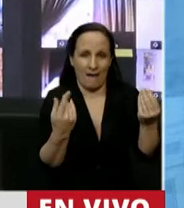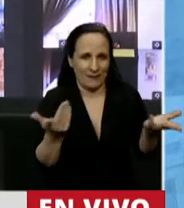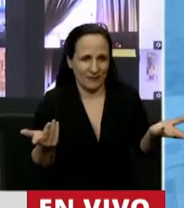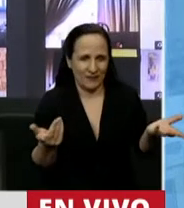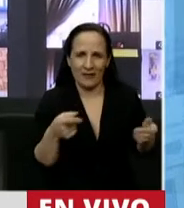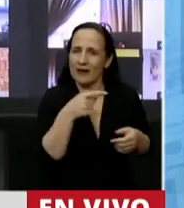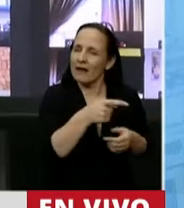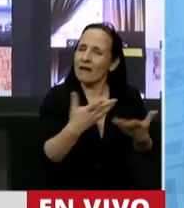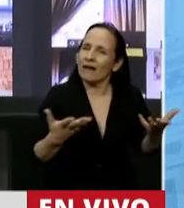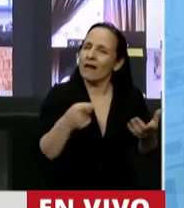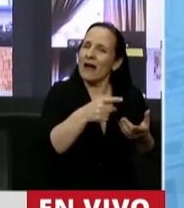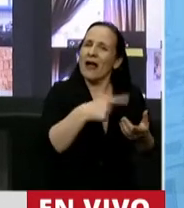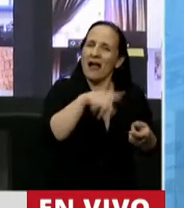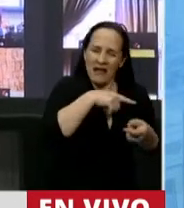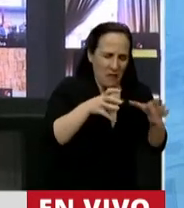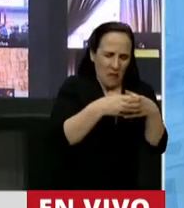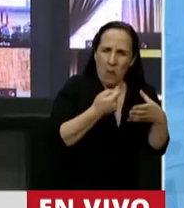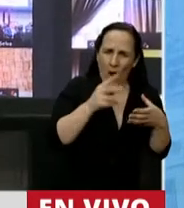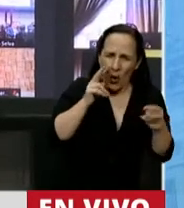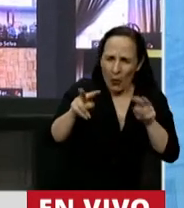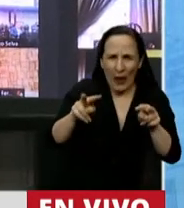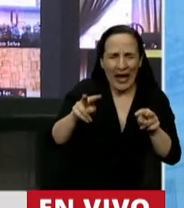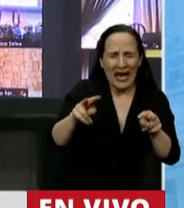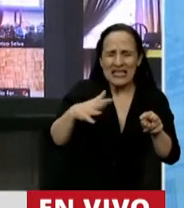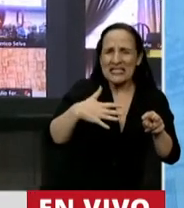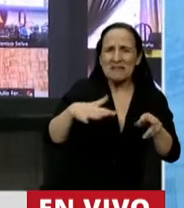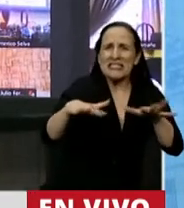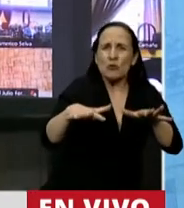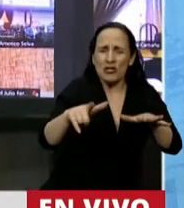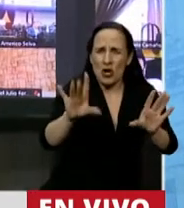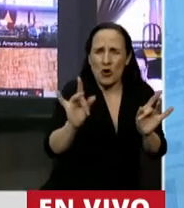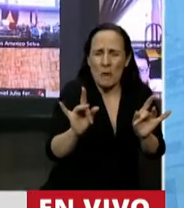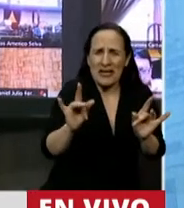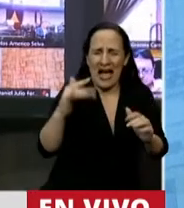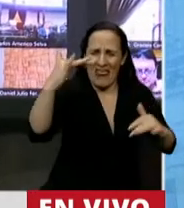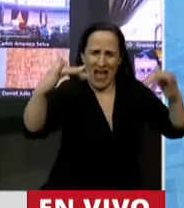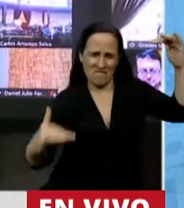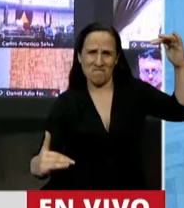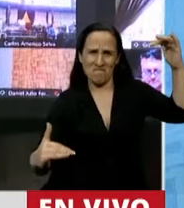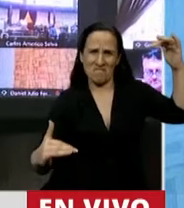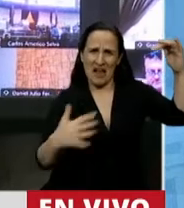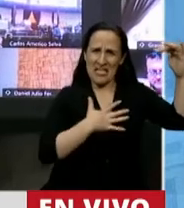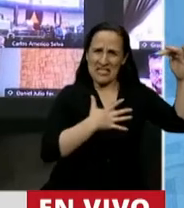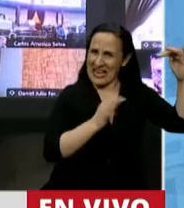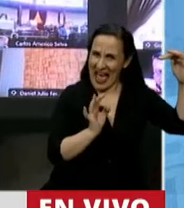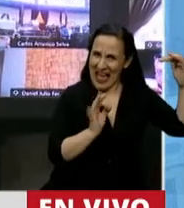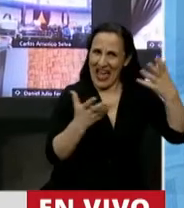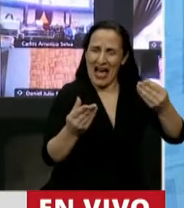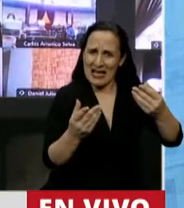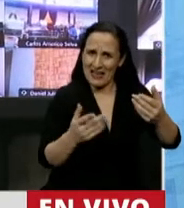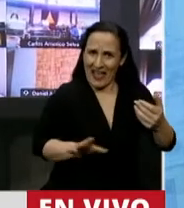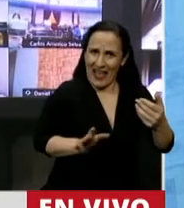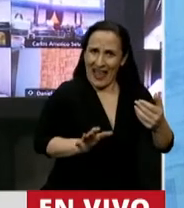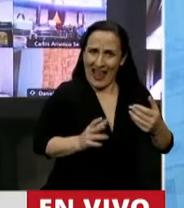espíritus, porque los inhibe de conmoverse frente a una situación de injusticia tan flagrante como la que nos toca vivir. En este contexto,